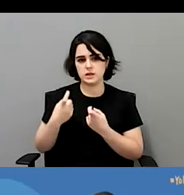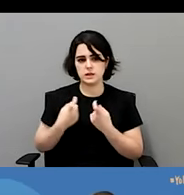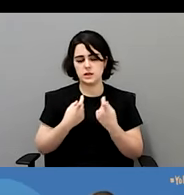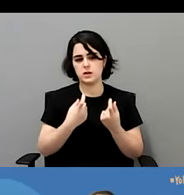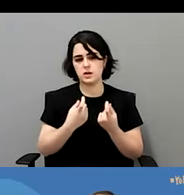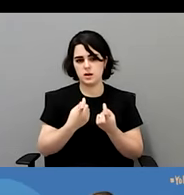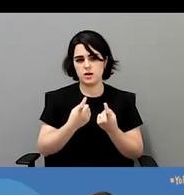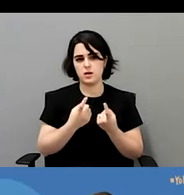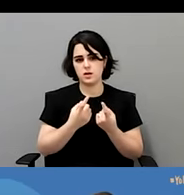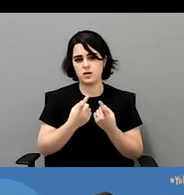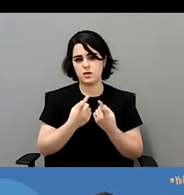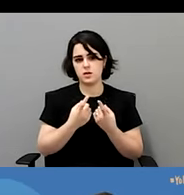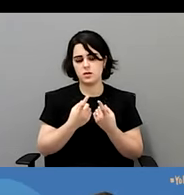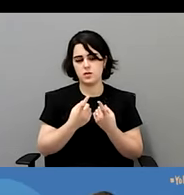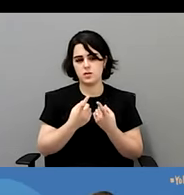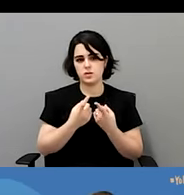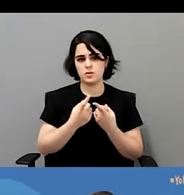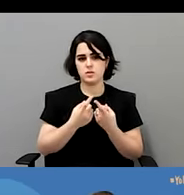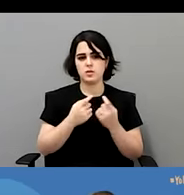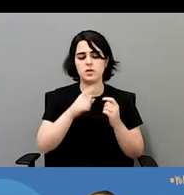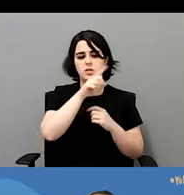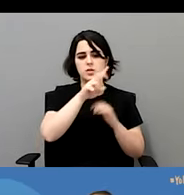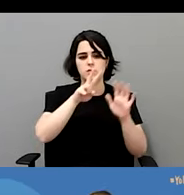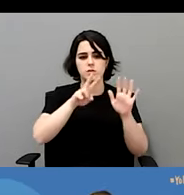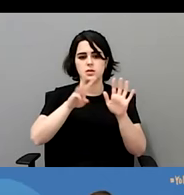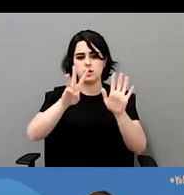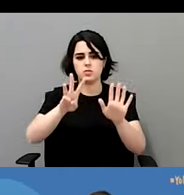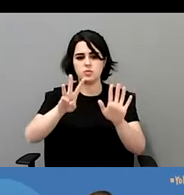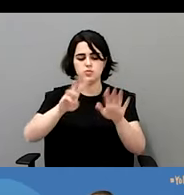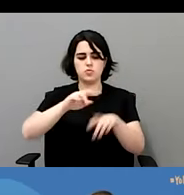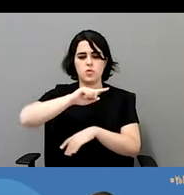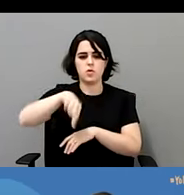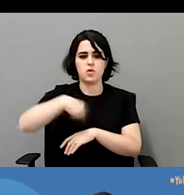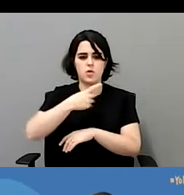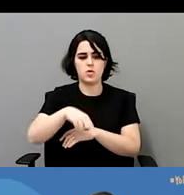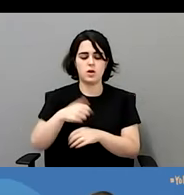168 horas de asistencia personal